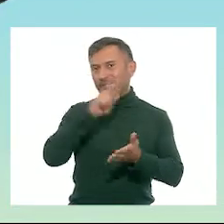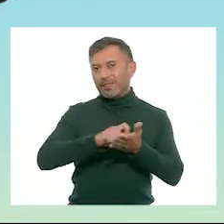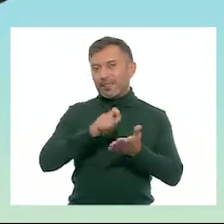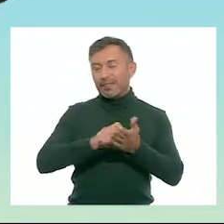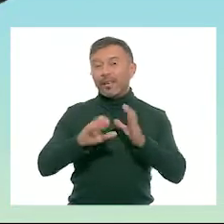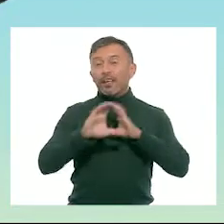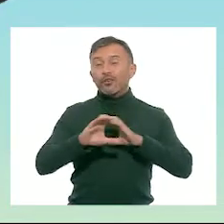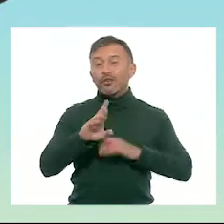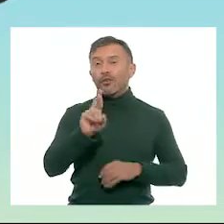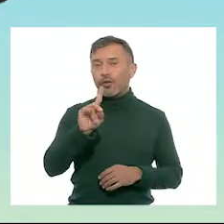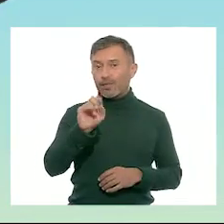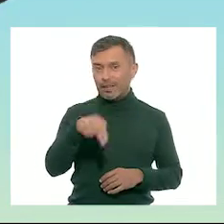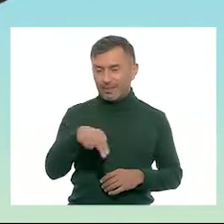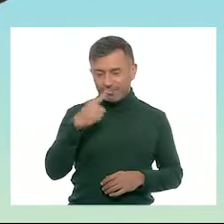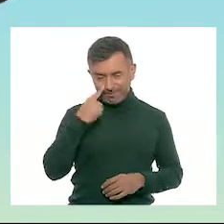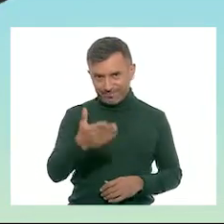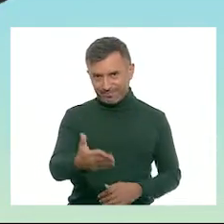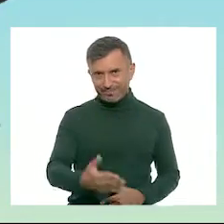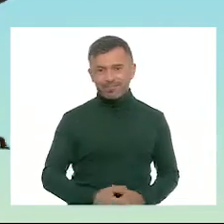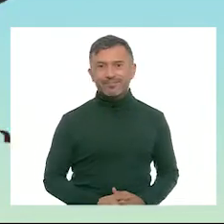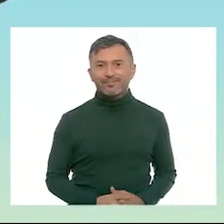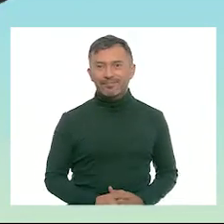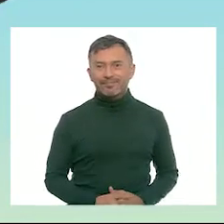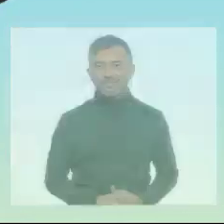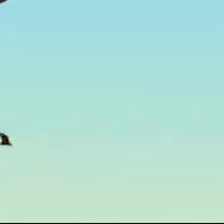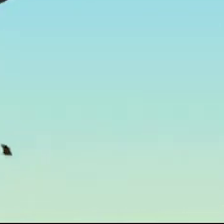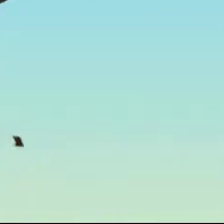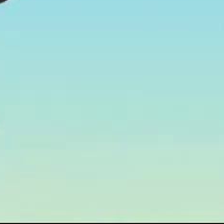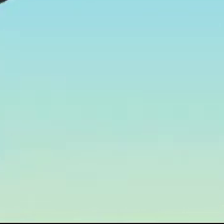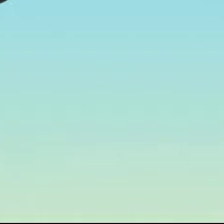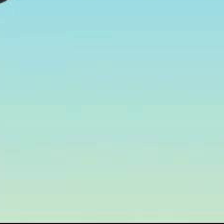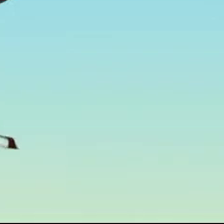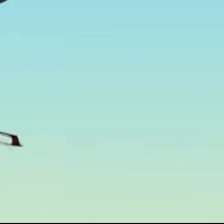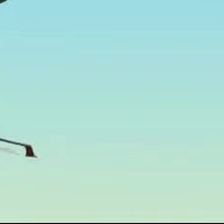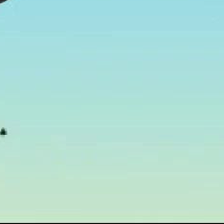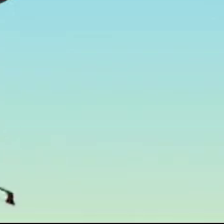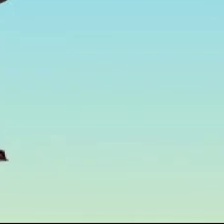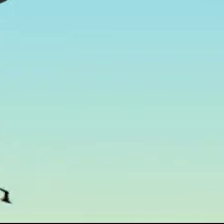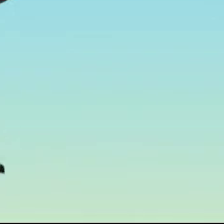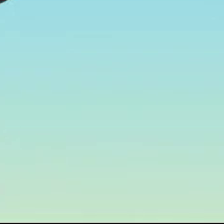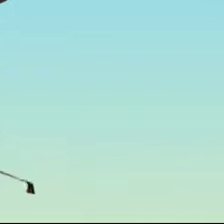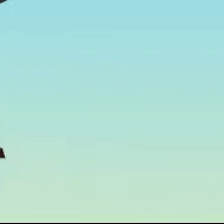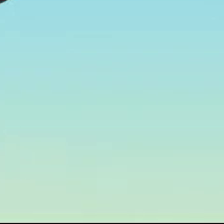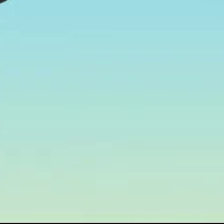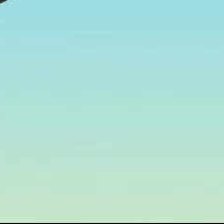Robin. Un duende. Uh-huh.